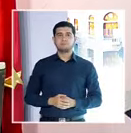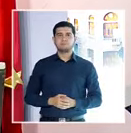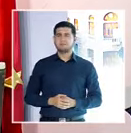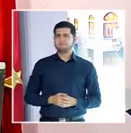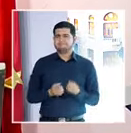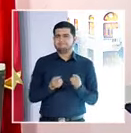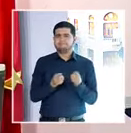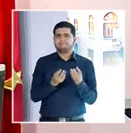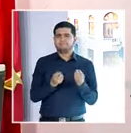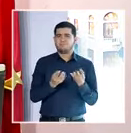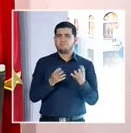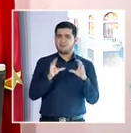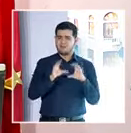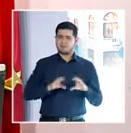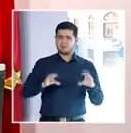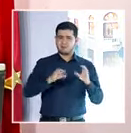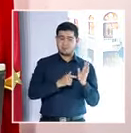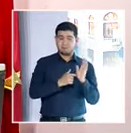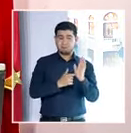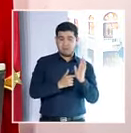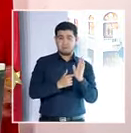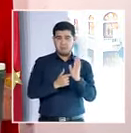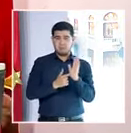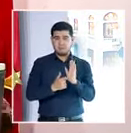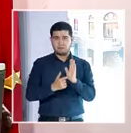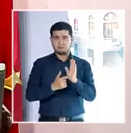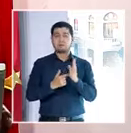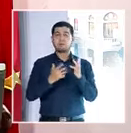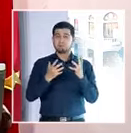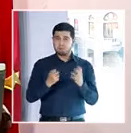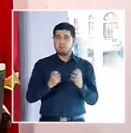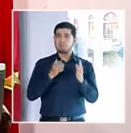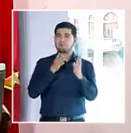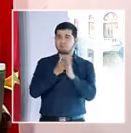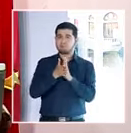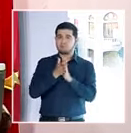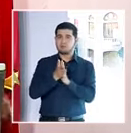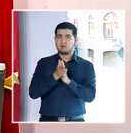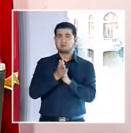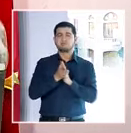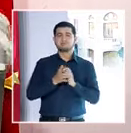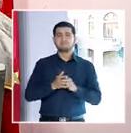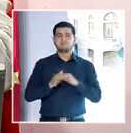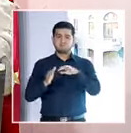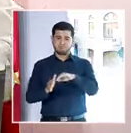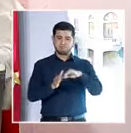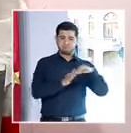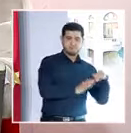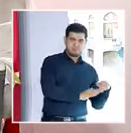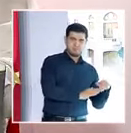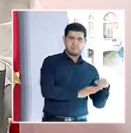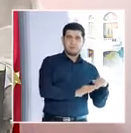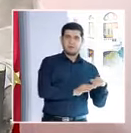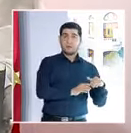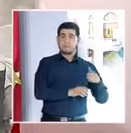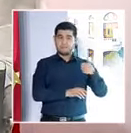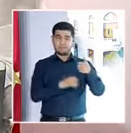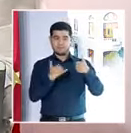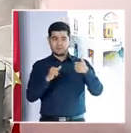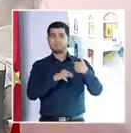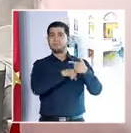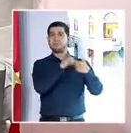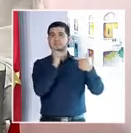de las realizaciones en este componente. Quiero ahora pasar al segundo eje estratégico,